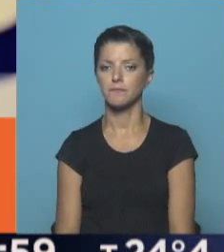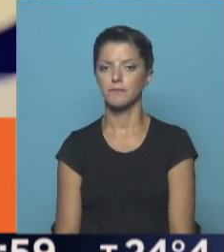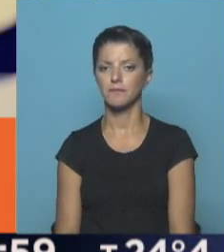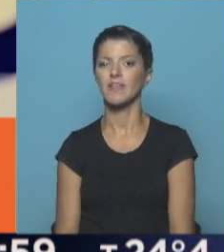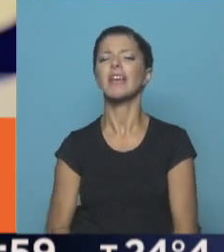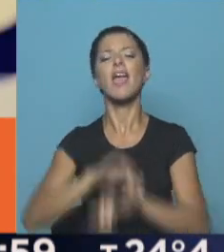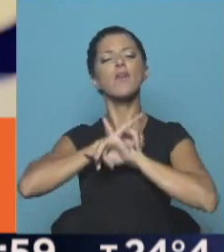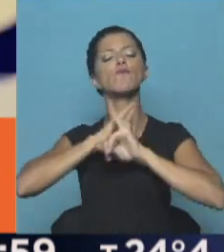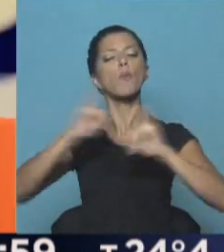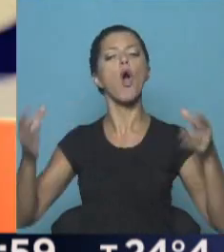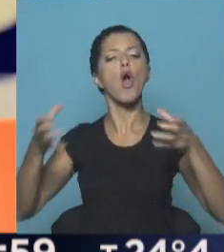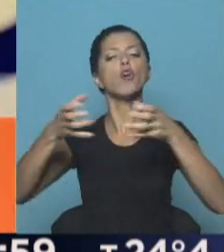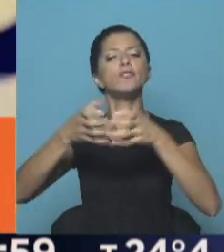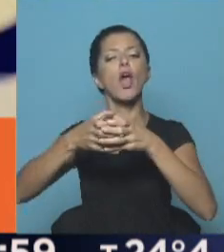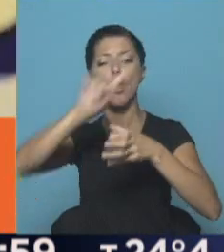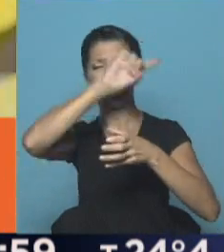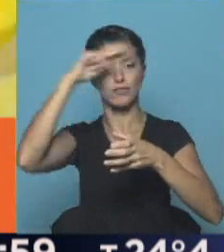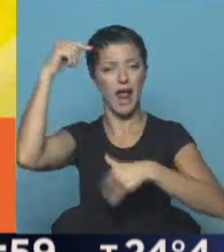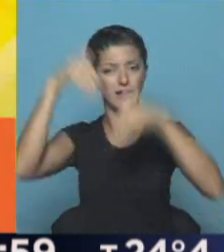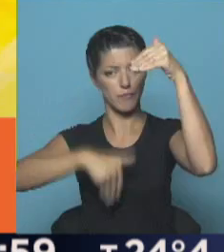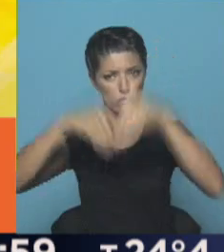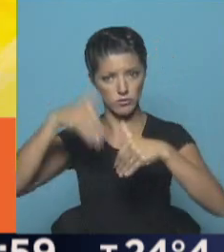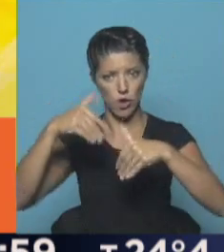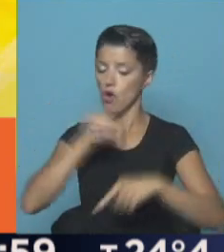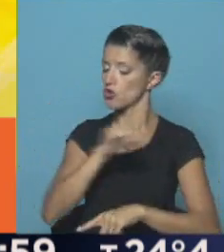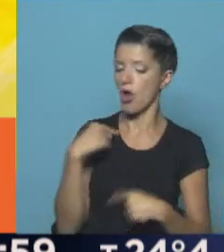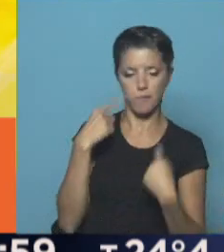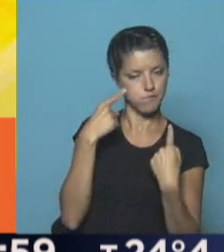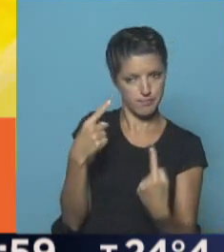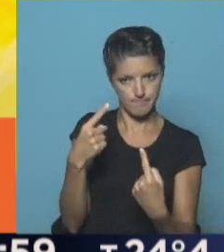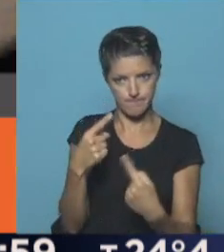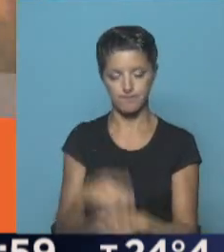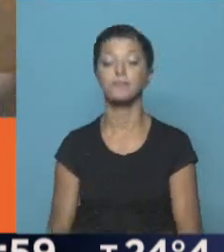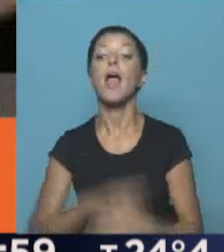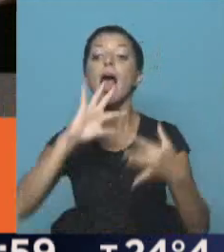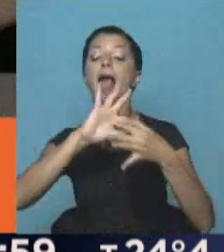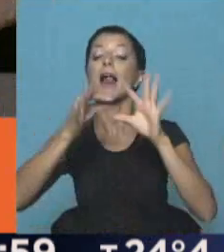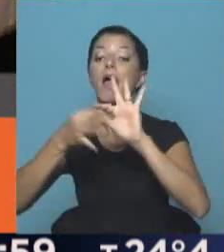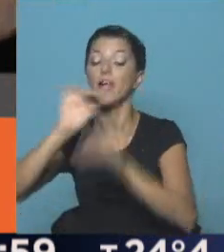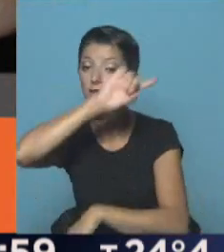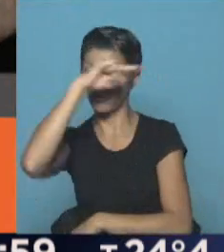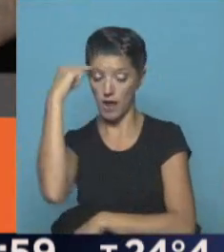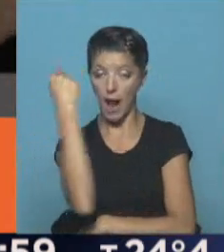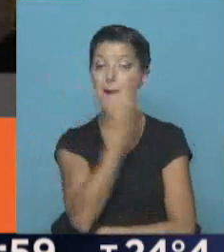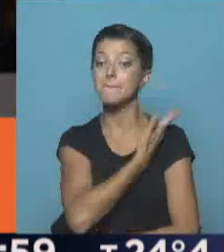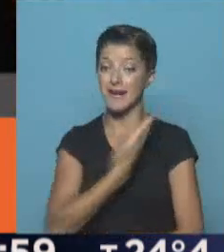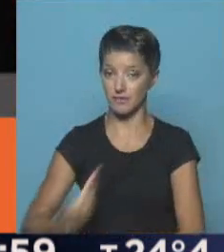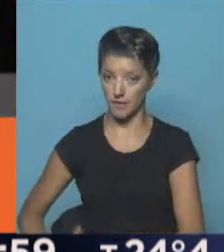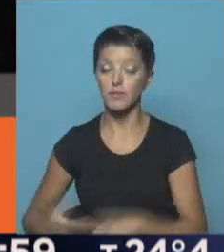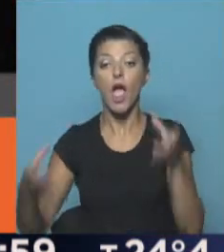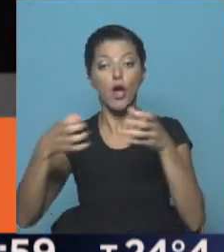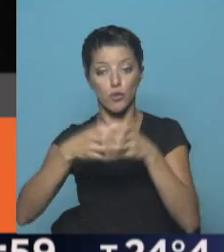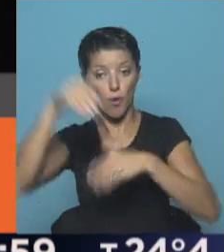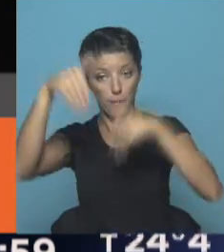difundidos por el Consejo Nacional Electoral. Por cadena nacional, el presidente del organismo electoral, Juan Pablo